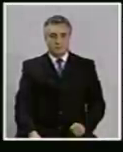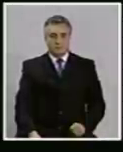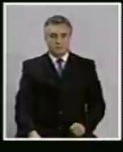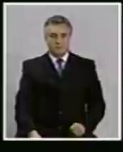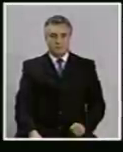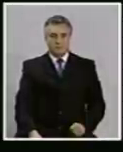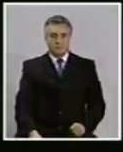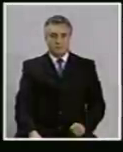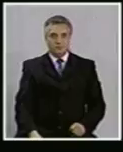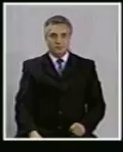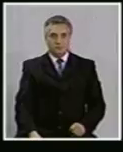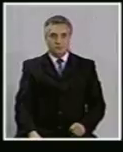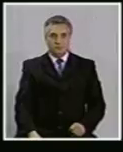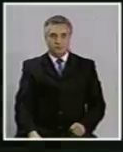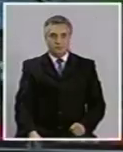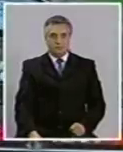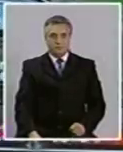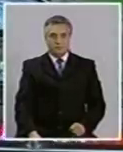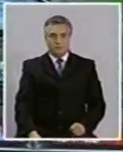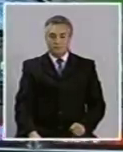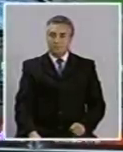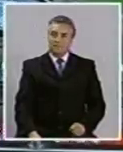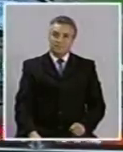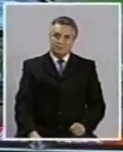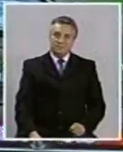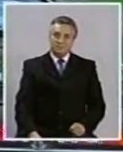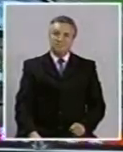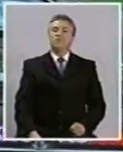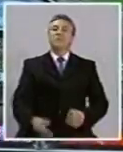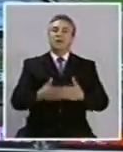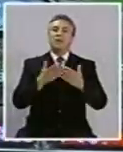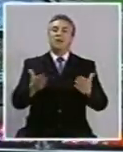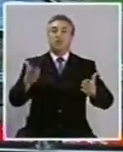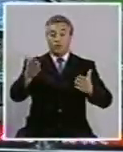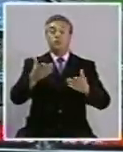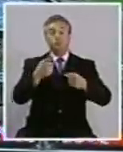Muchas veces los trastornos relacionados con...